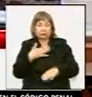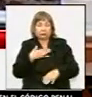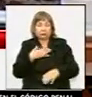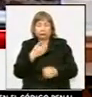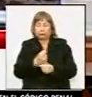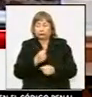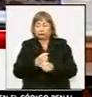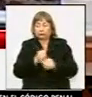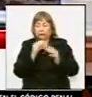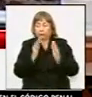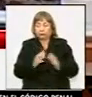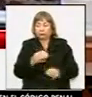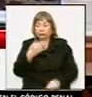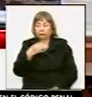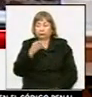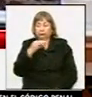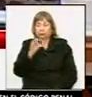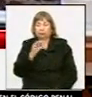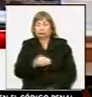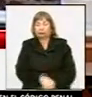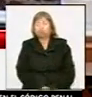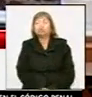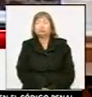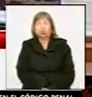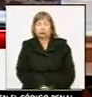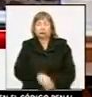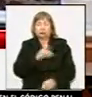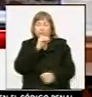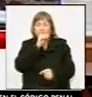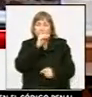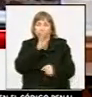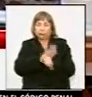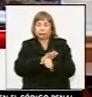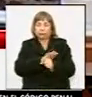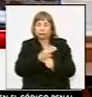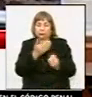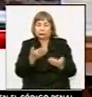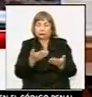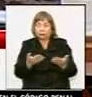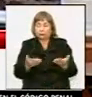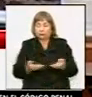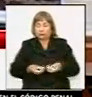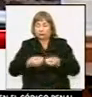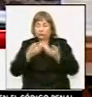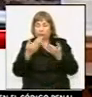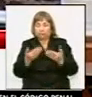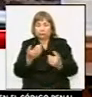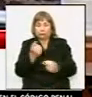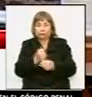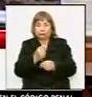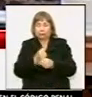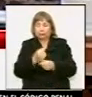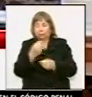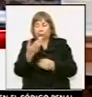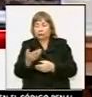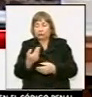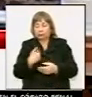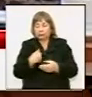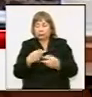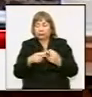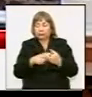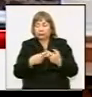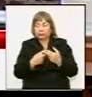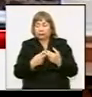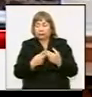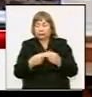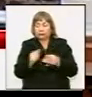desempeño. Siempre he cumplido y en cada puesto que se me ha designado, en cada función, desde que empecé